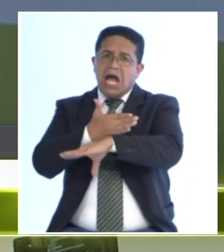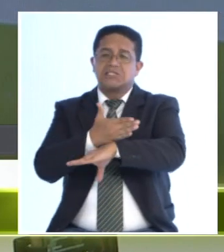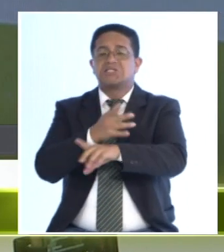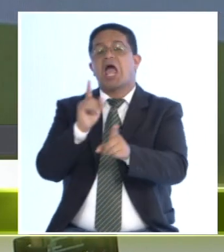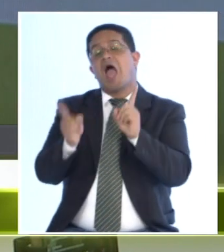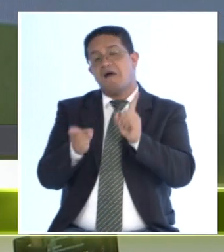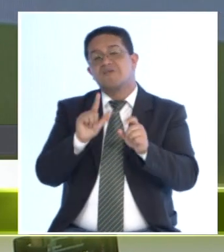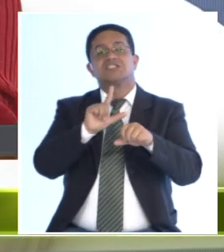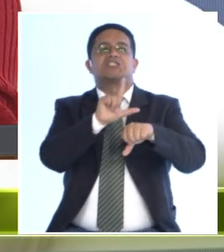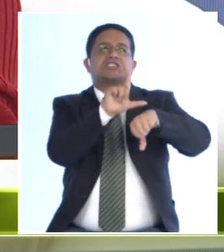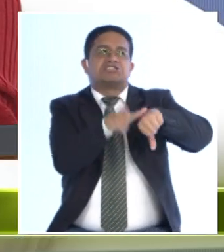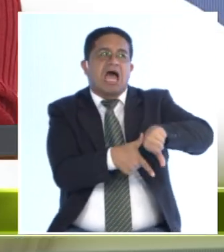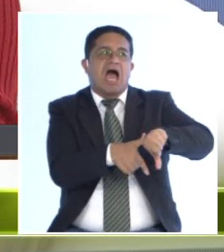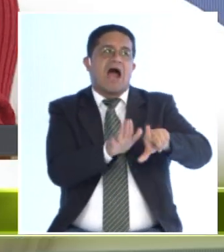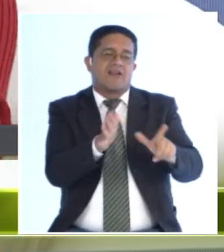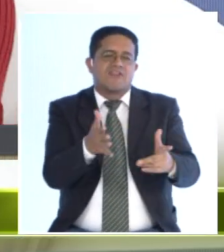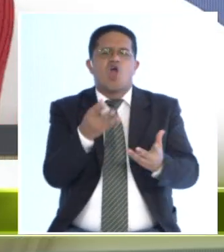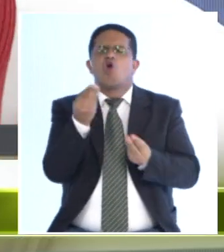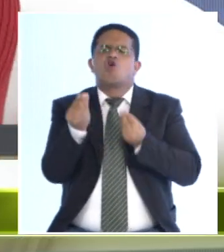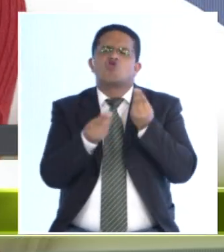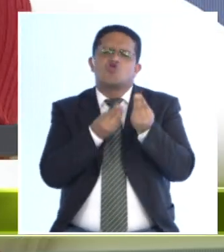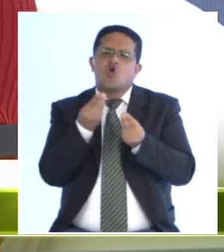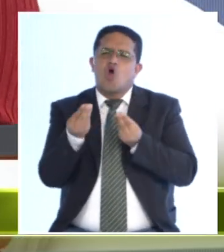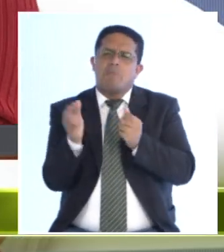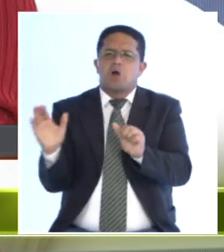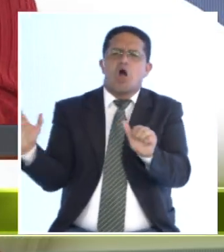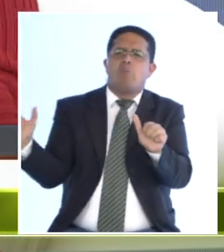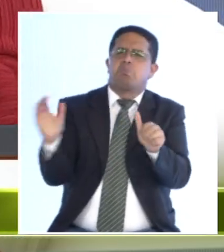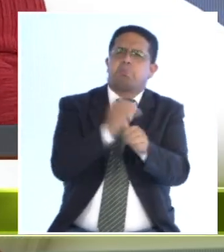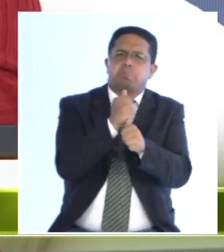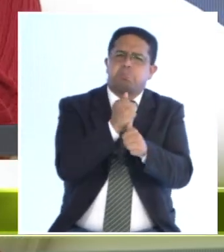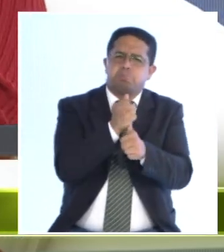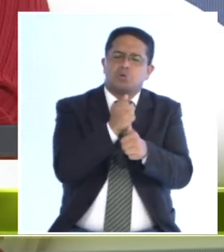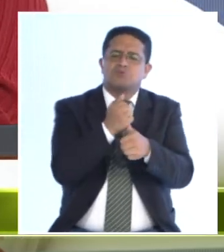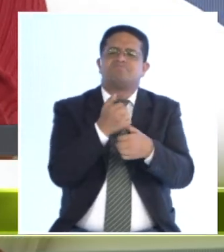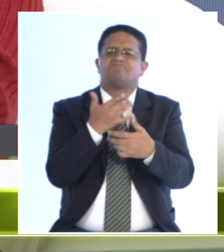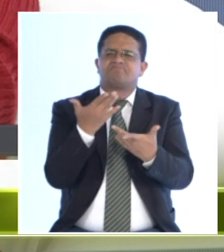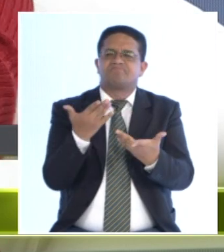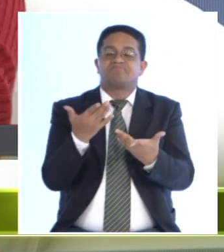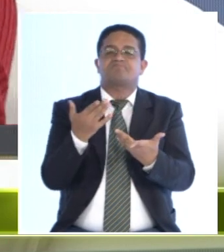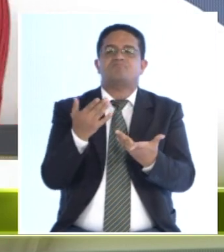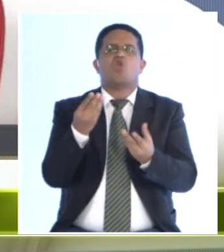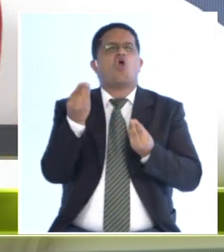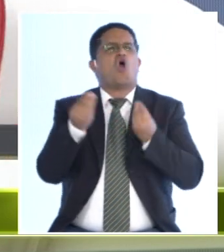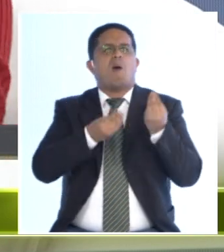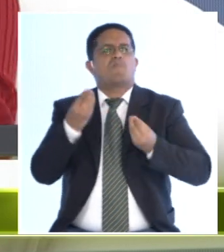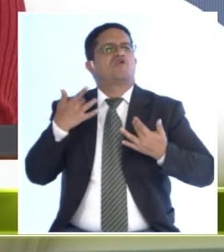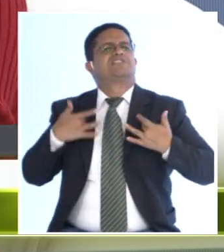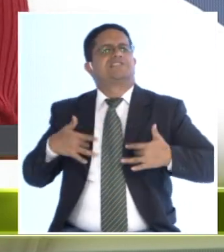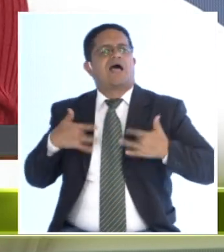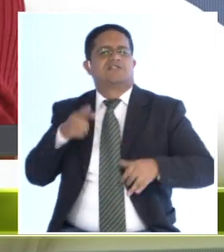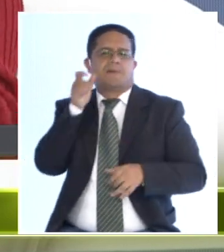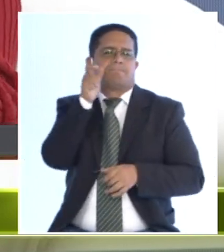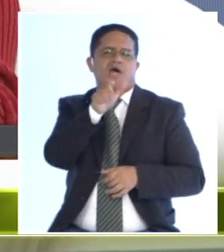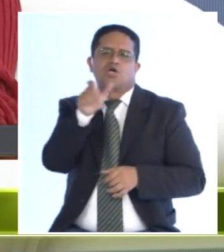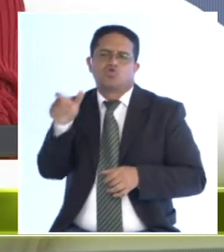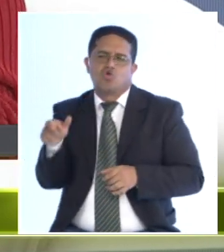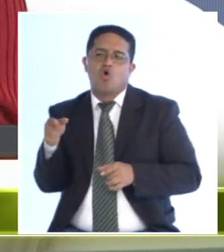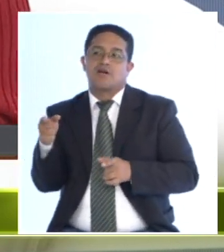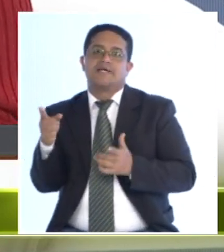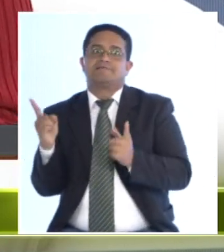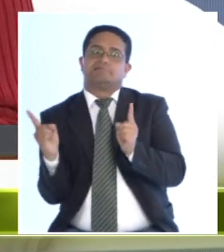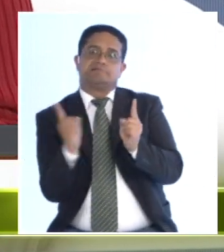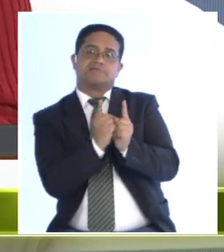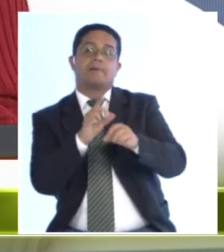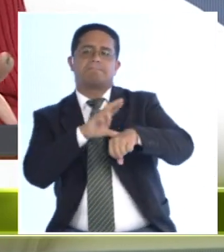tardío. ¿Cómo se hacen estos diagnósticos tempranos? ¿Qué va a manifestar el paciente para que vaya al médico?